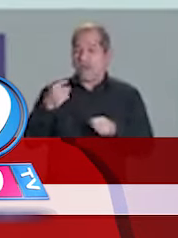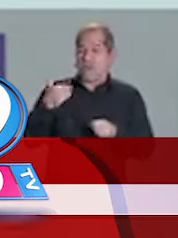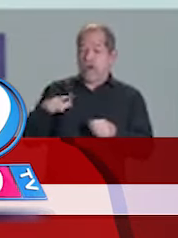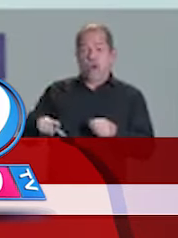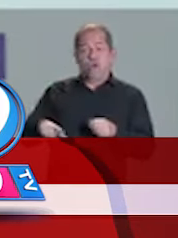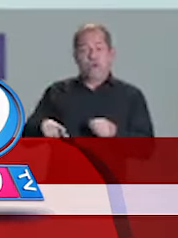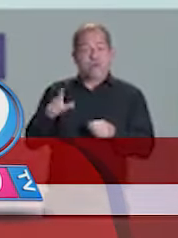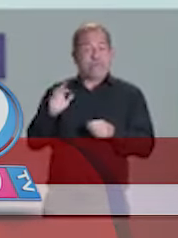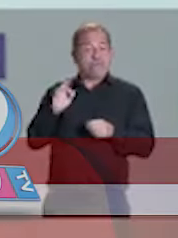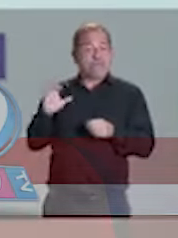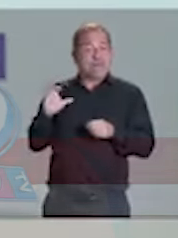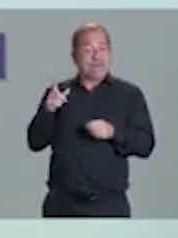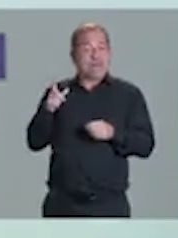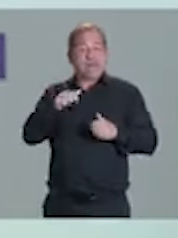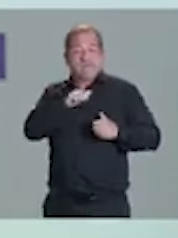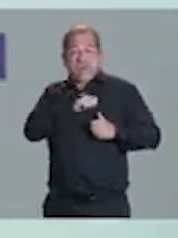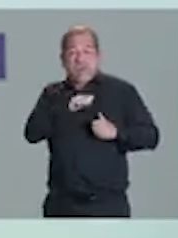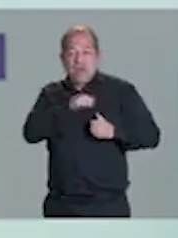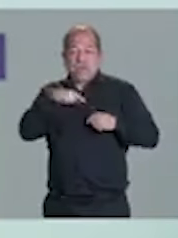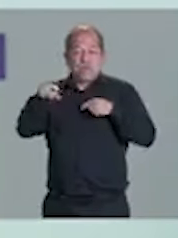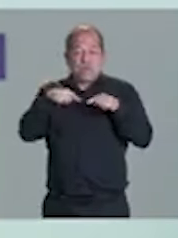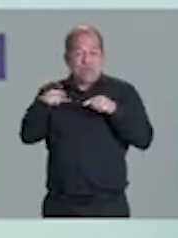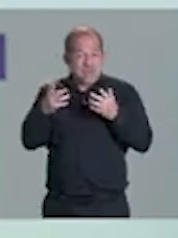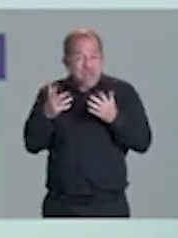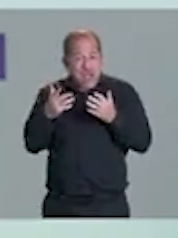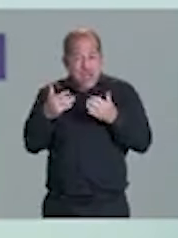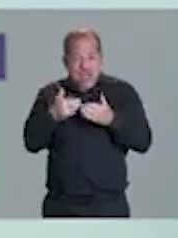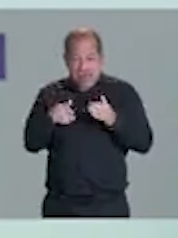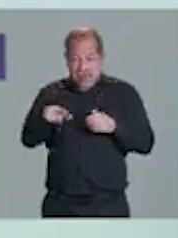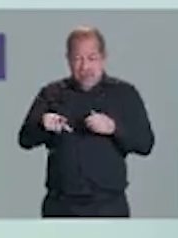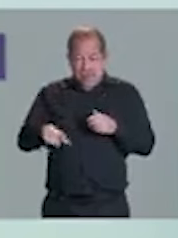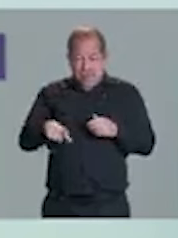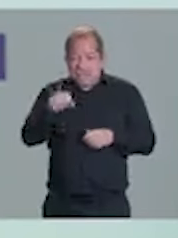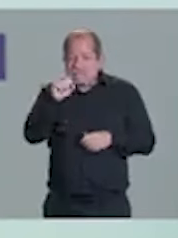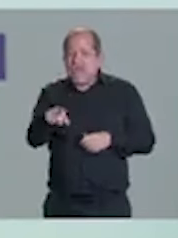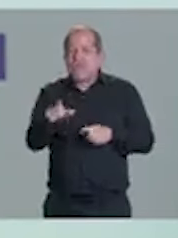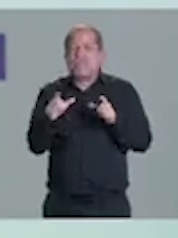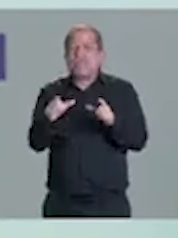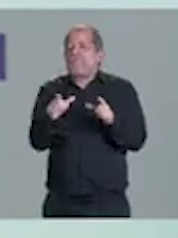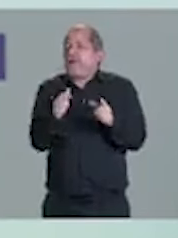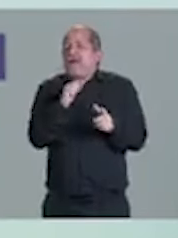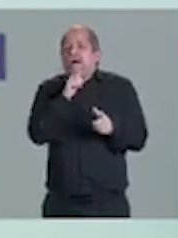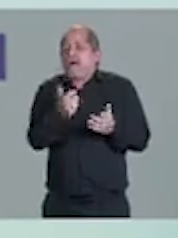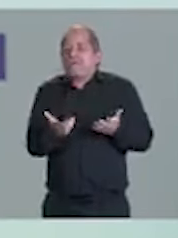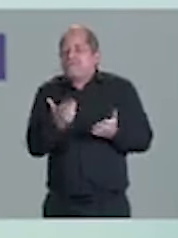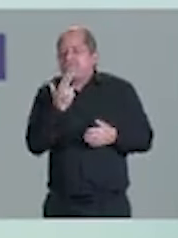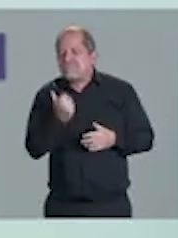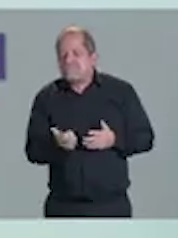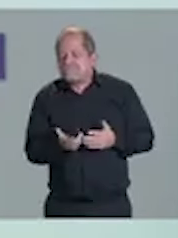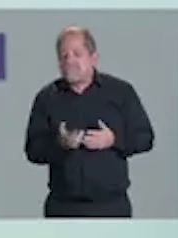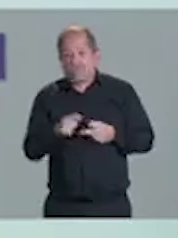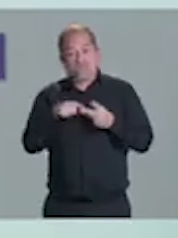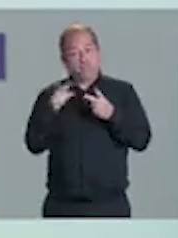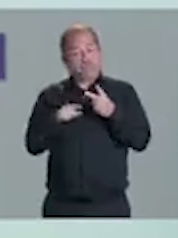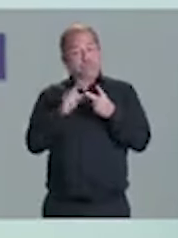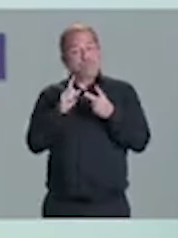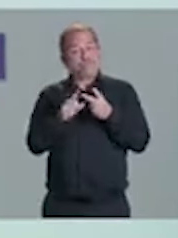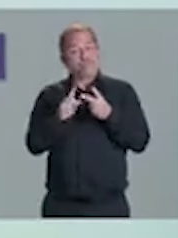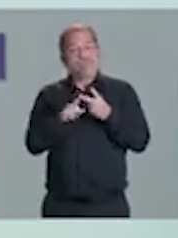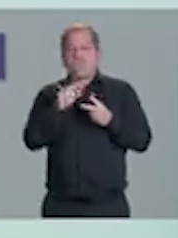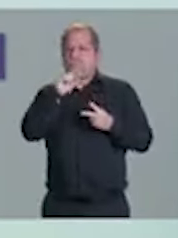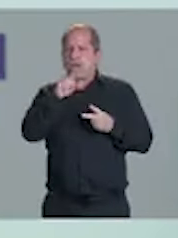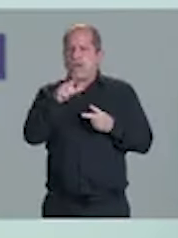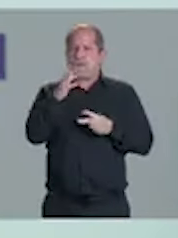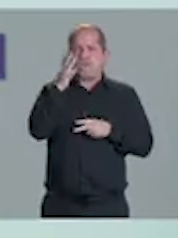sexenio sin resultados para tu familia. Energías, donde México se necesita mover con el sol, con el viento, cambiar un modelo